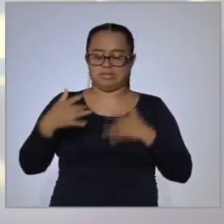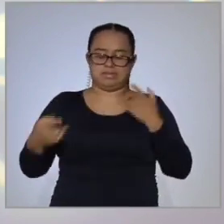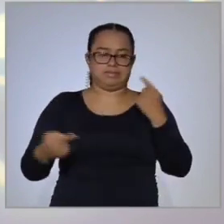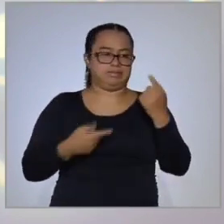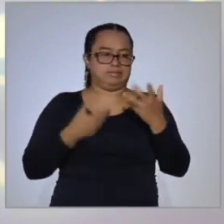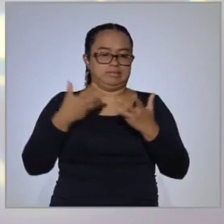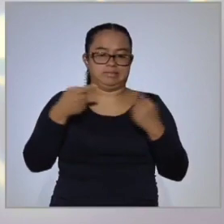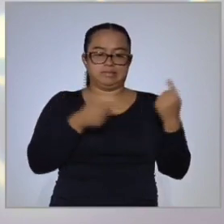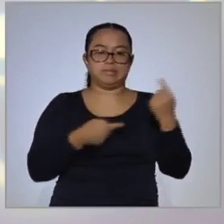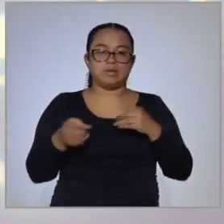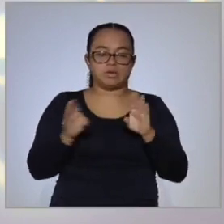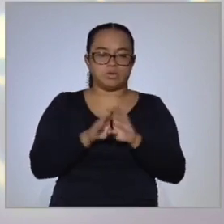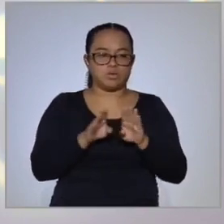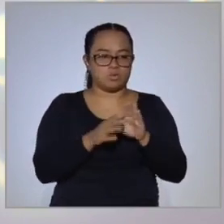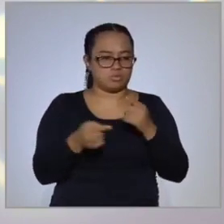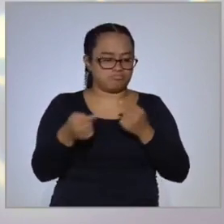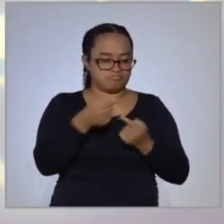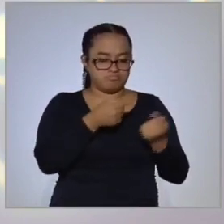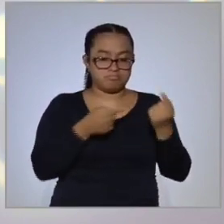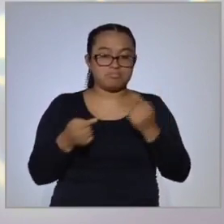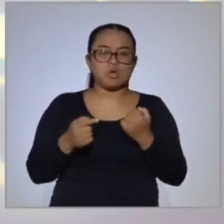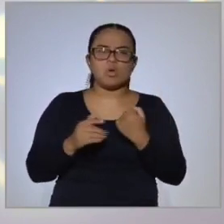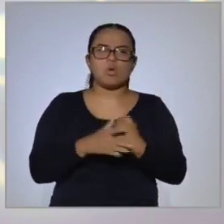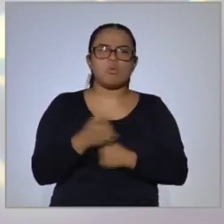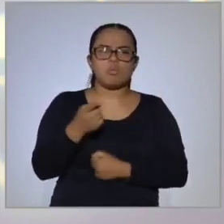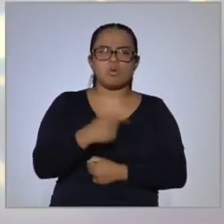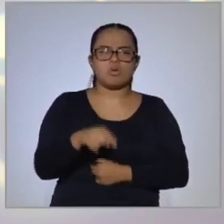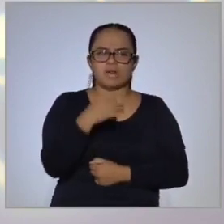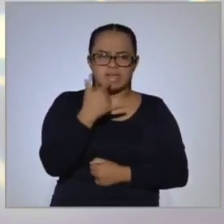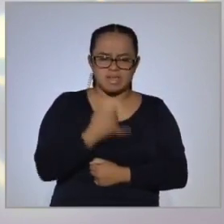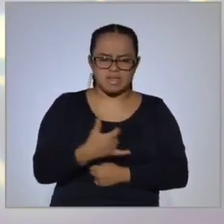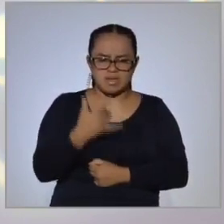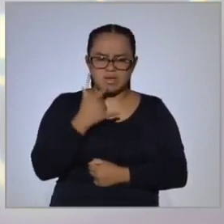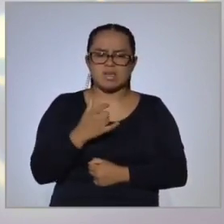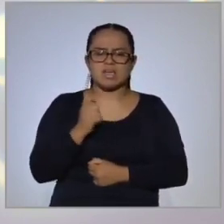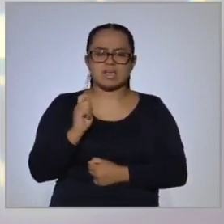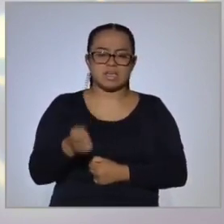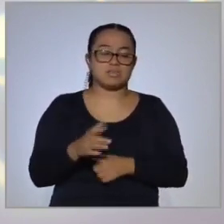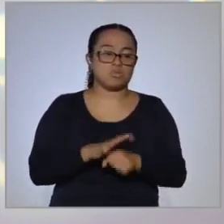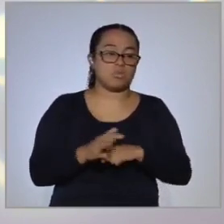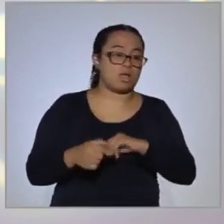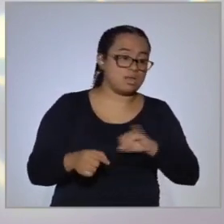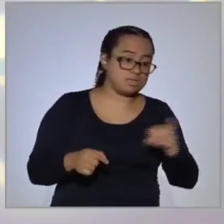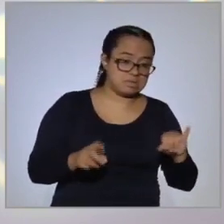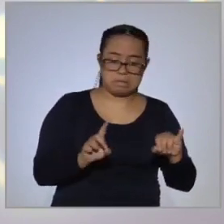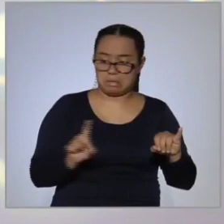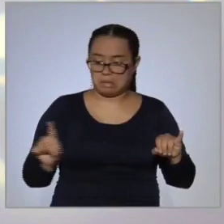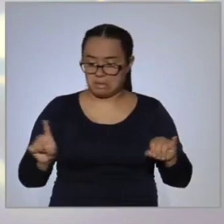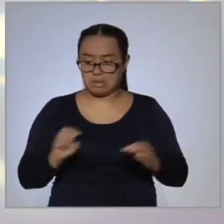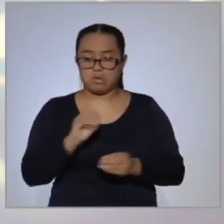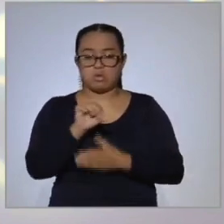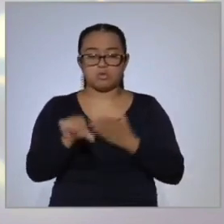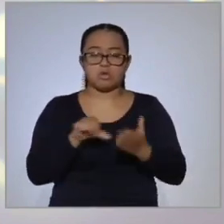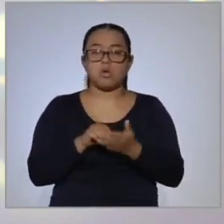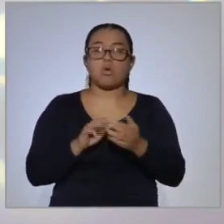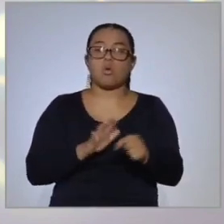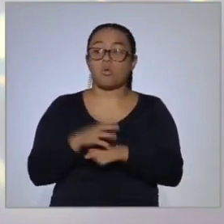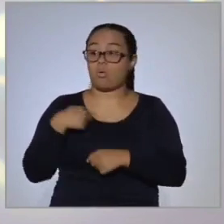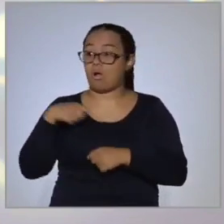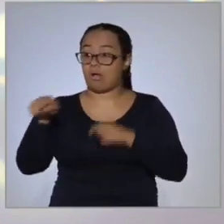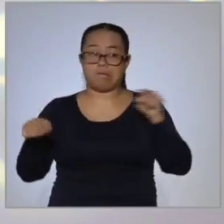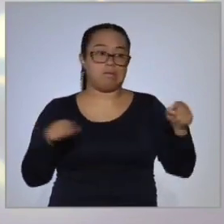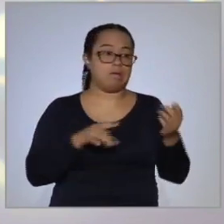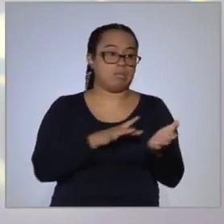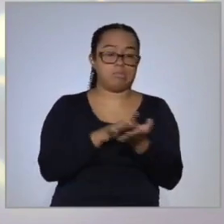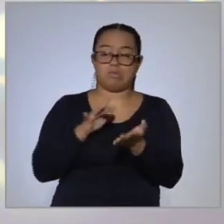eso se trata, salir discutiendo. ¿Por qué se lucha? ¿De qué somos? ¿Estamos en la izquierda, en la derecha, en el centro? ¿O ya no es tiempo de estar en un lugar y en otro